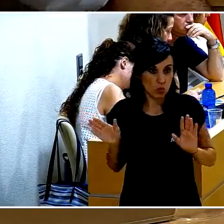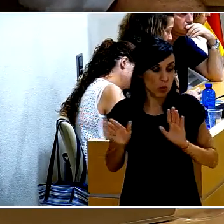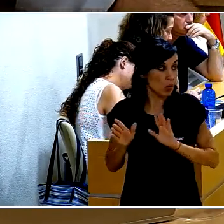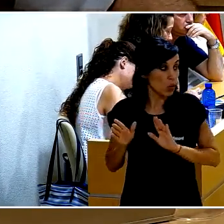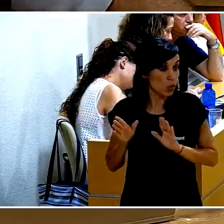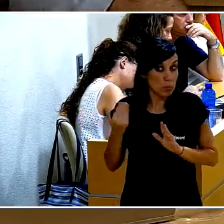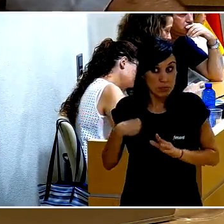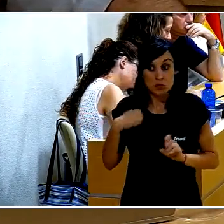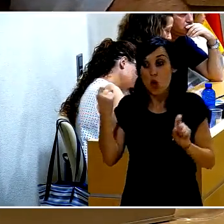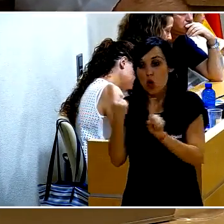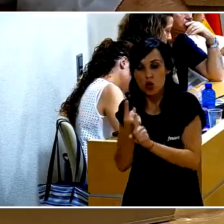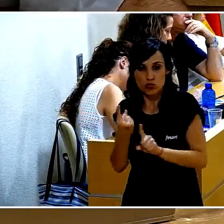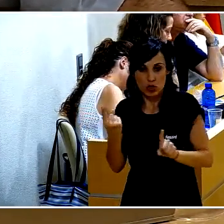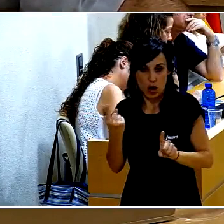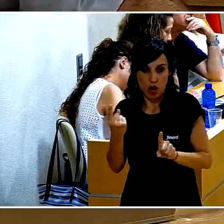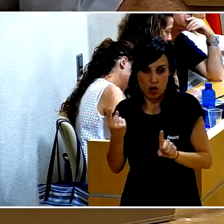los que se pusieron